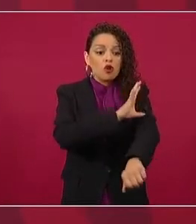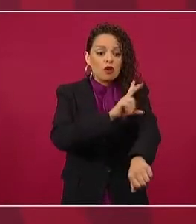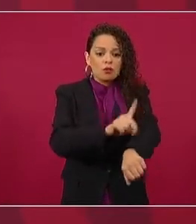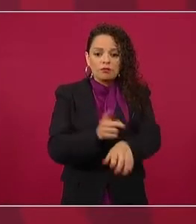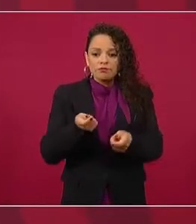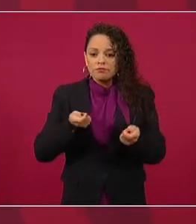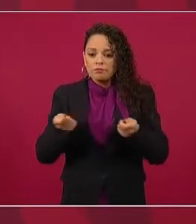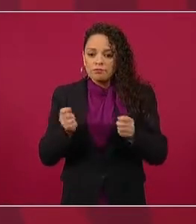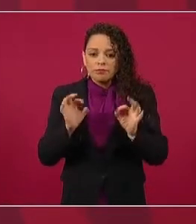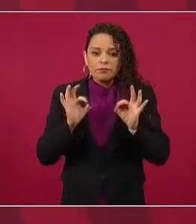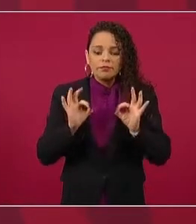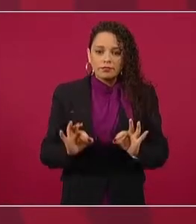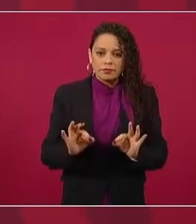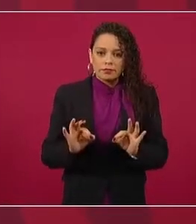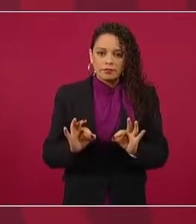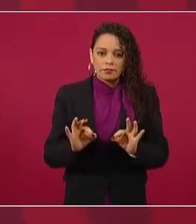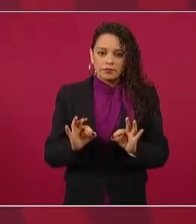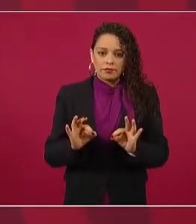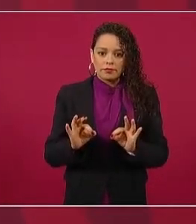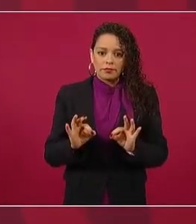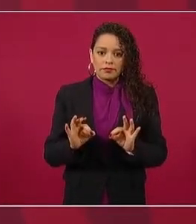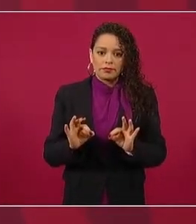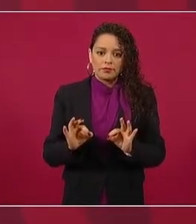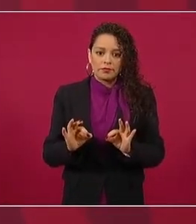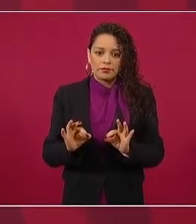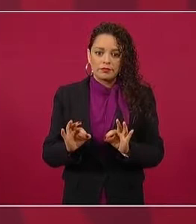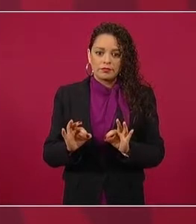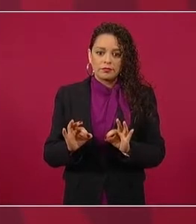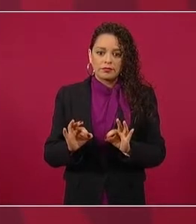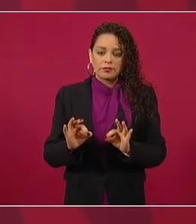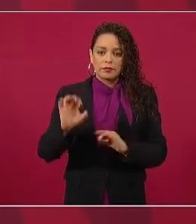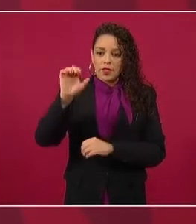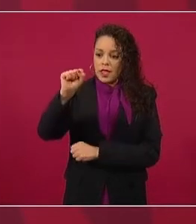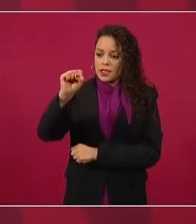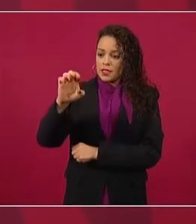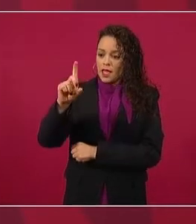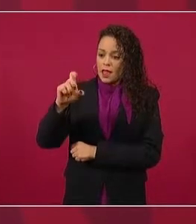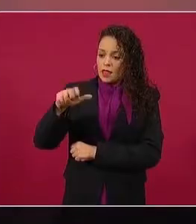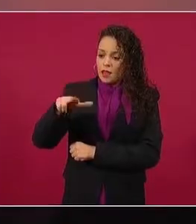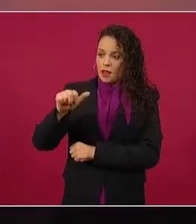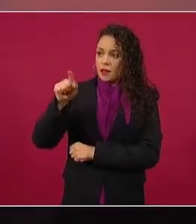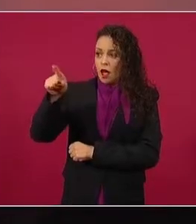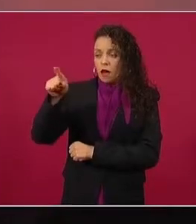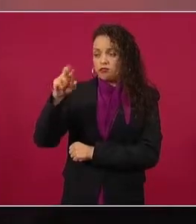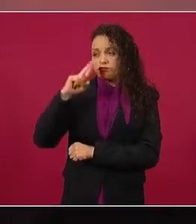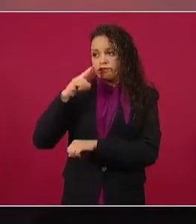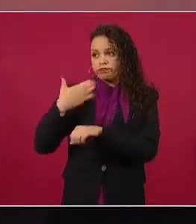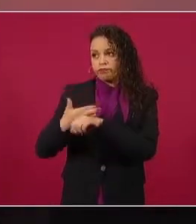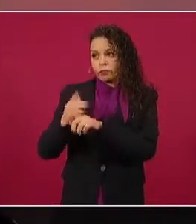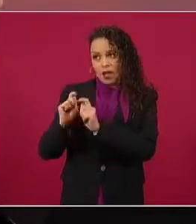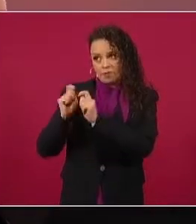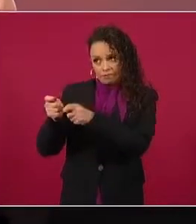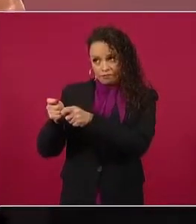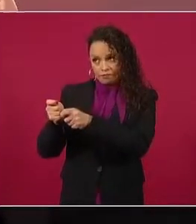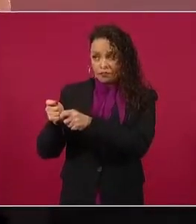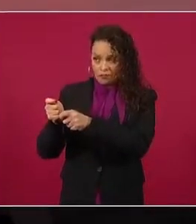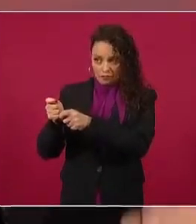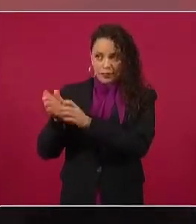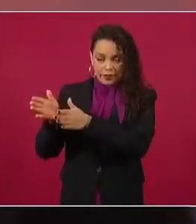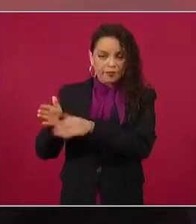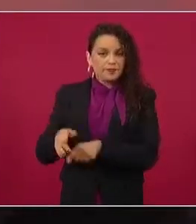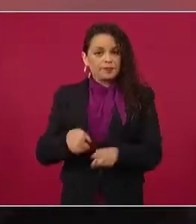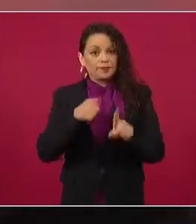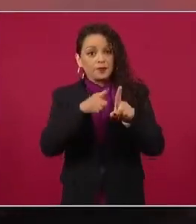La Secretaría de la Defensa hacía su tarea, Marina lo